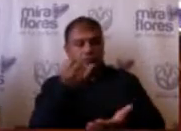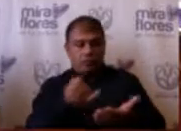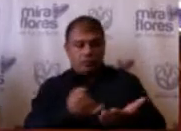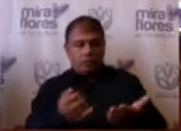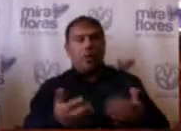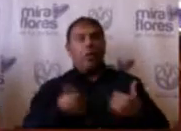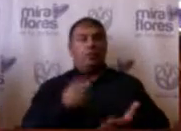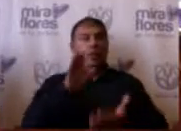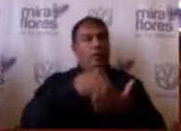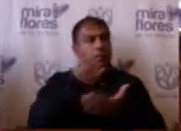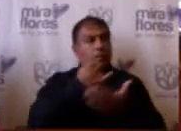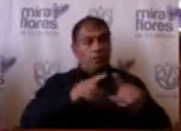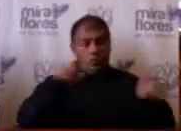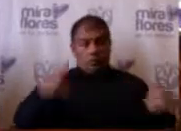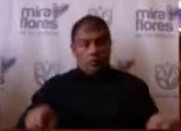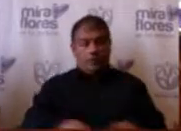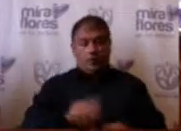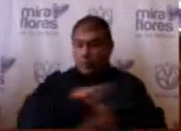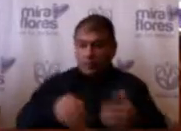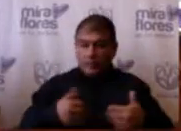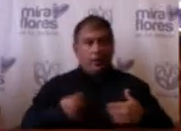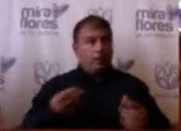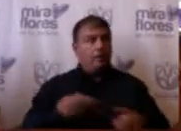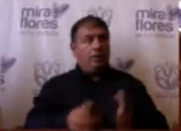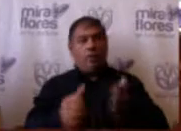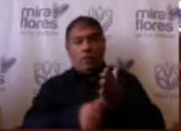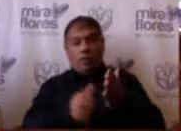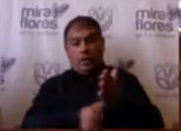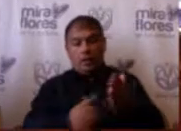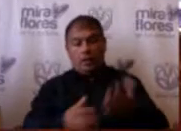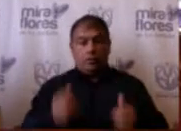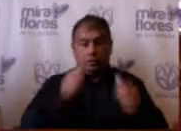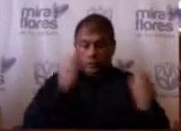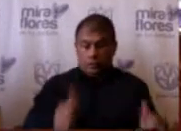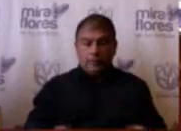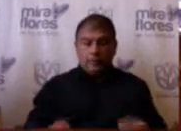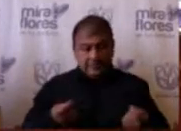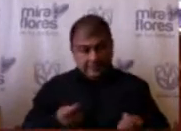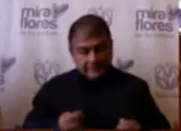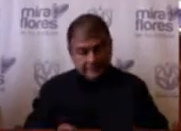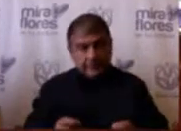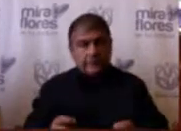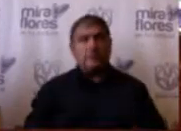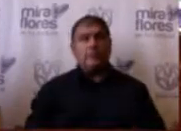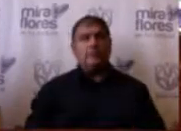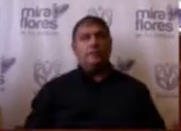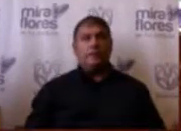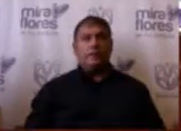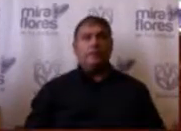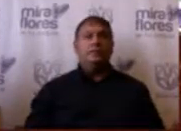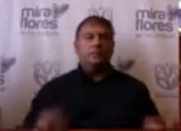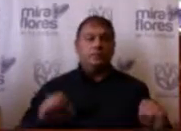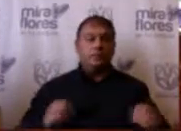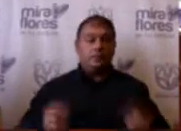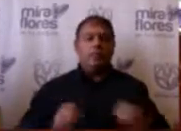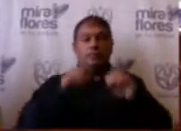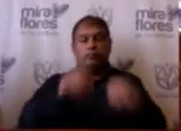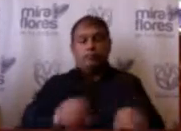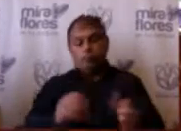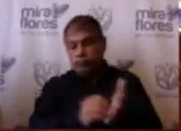caso es una pintura no todo lo que tenga que ver con arte concultura tratamos de que esté debidamente